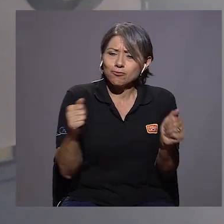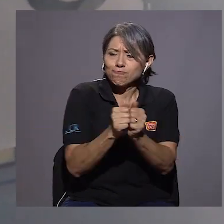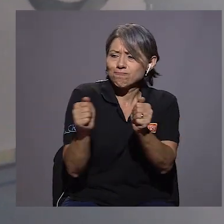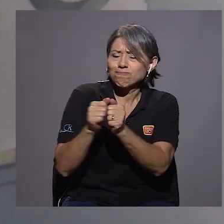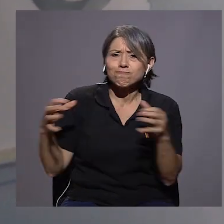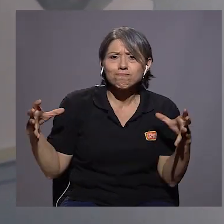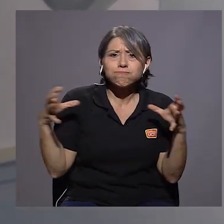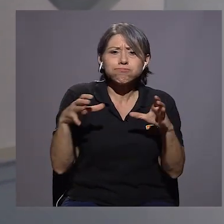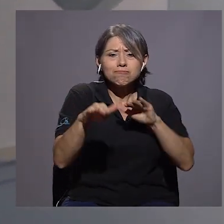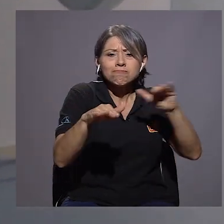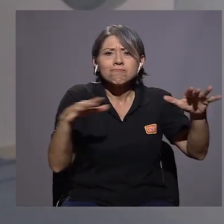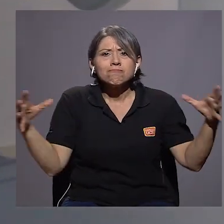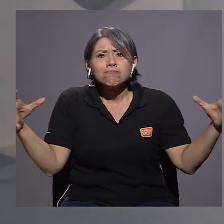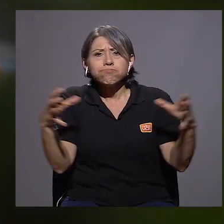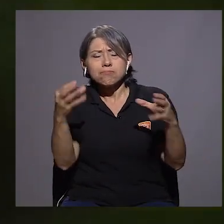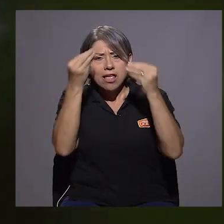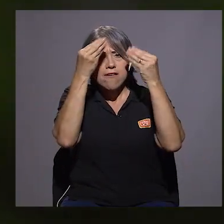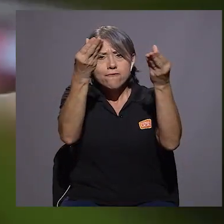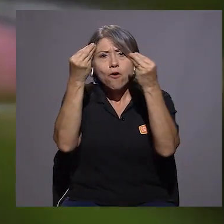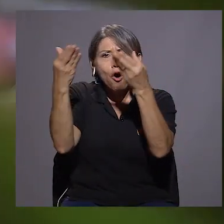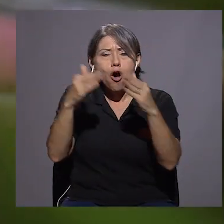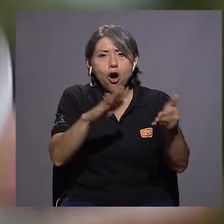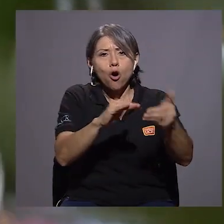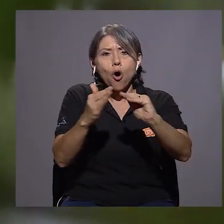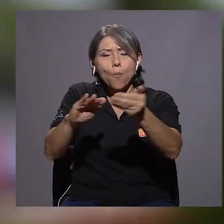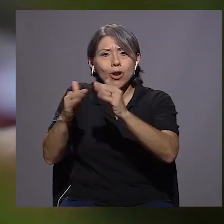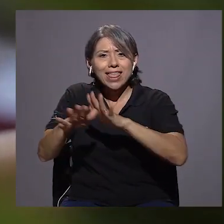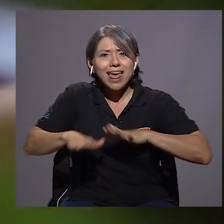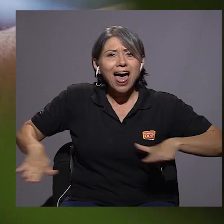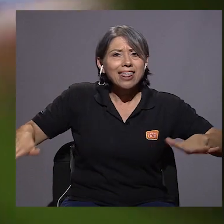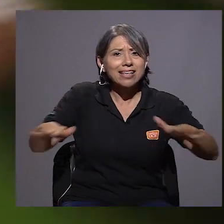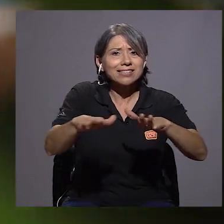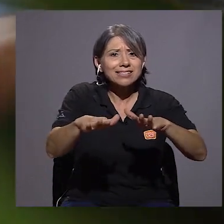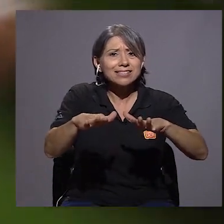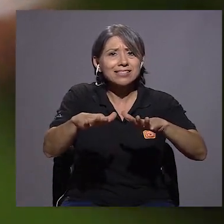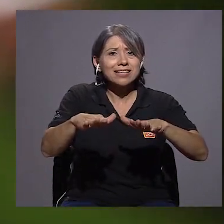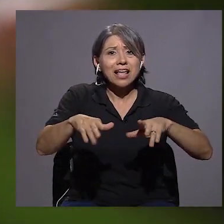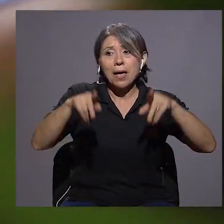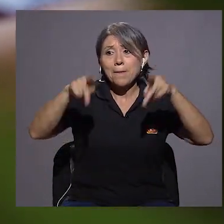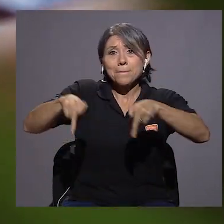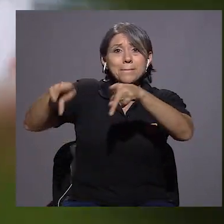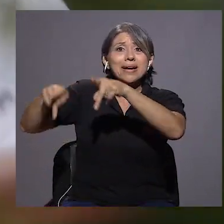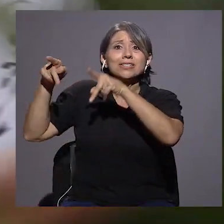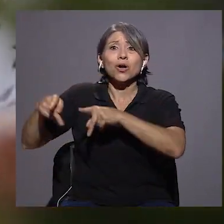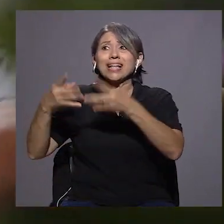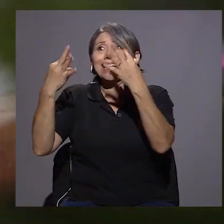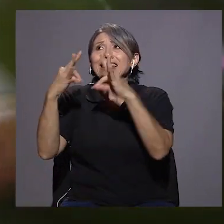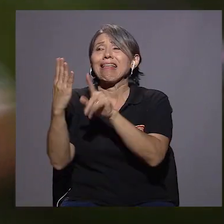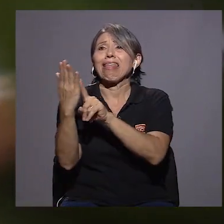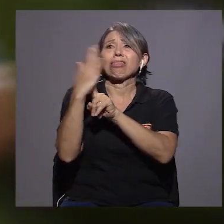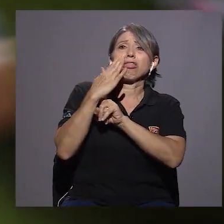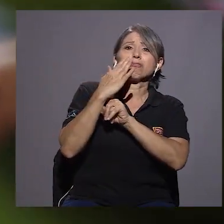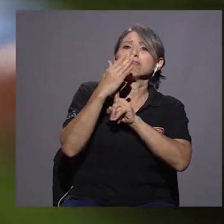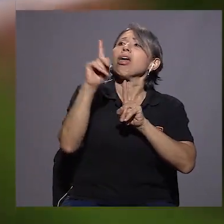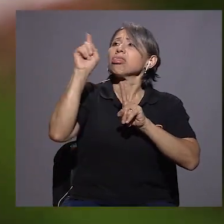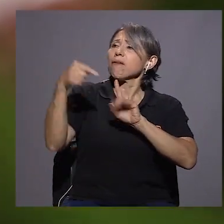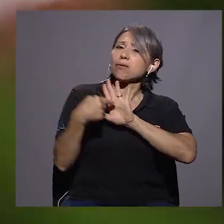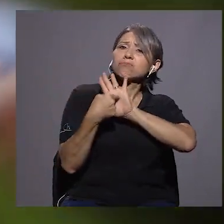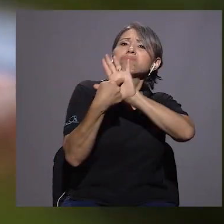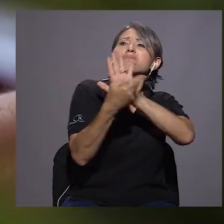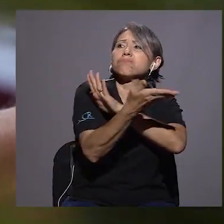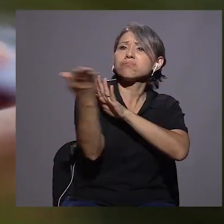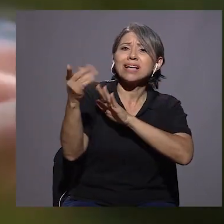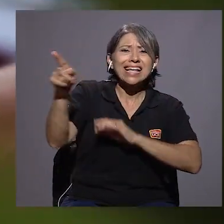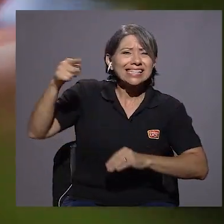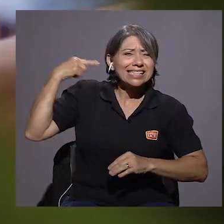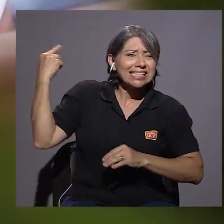Necesitamos acuerpar, convocar, informar a nuestras comunidades, deslegitimar a los deslegitimadores, aquellos